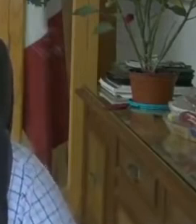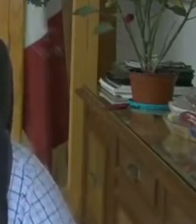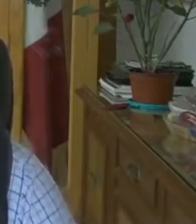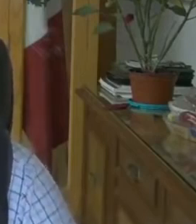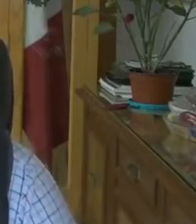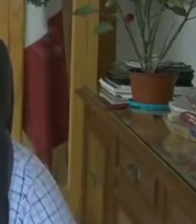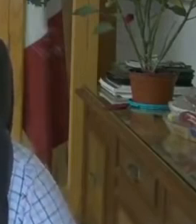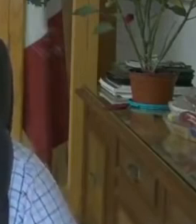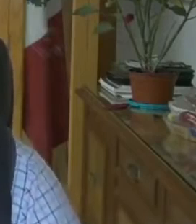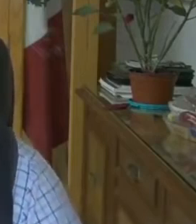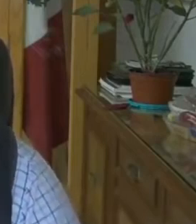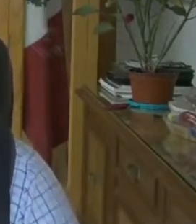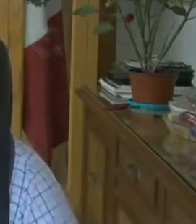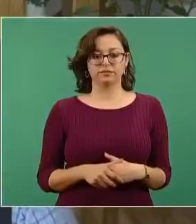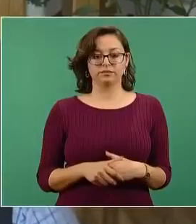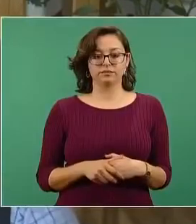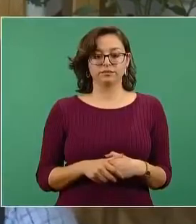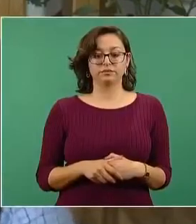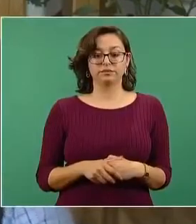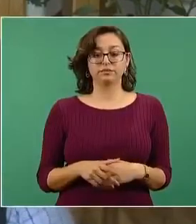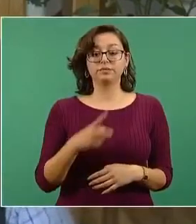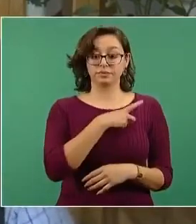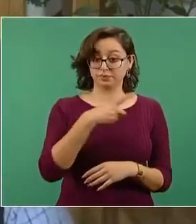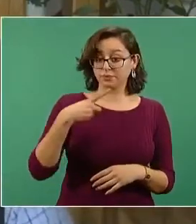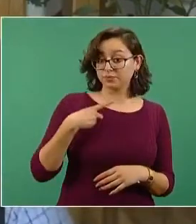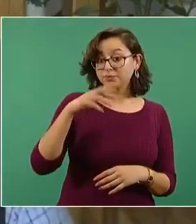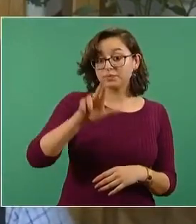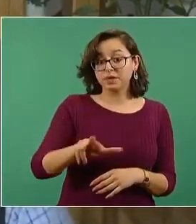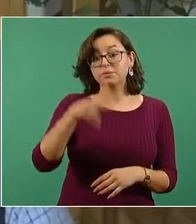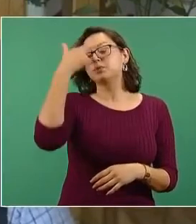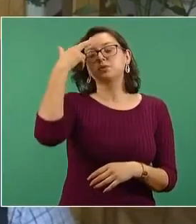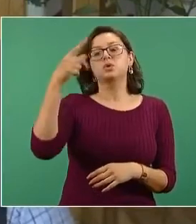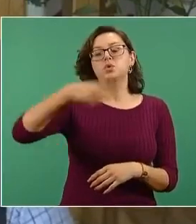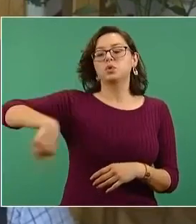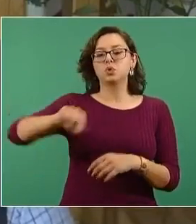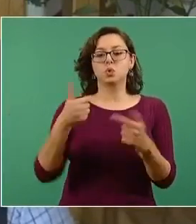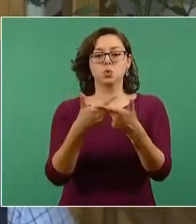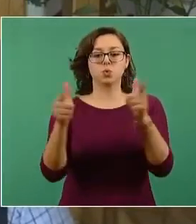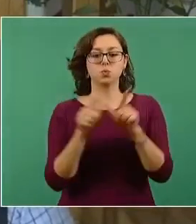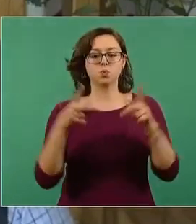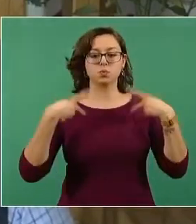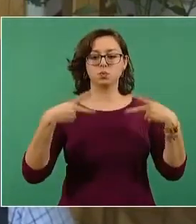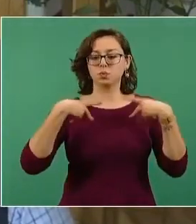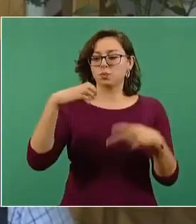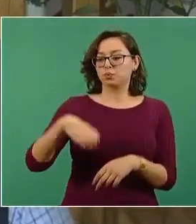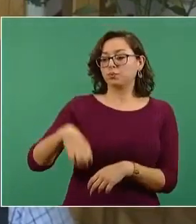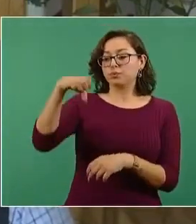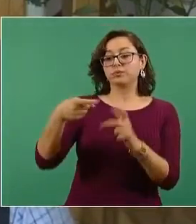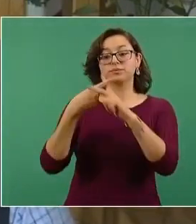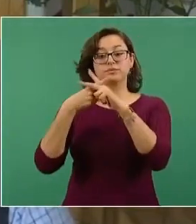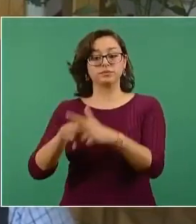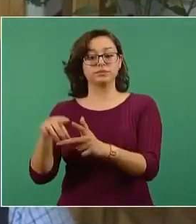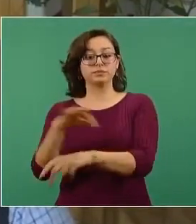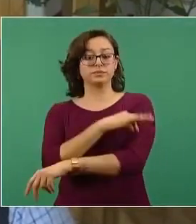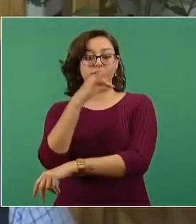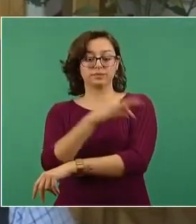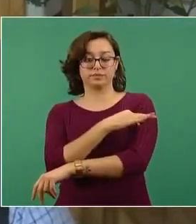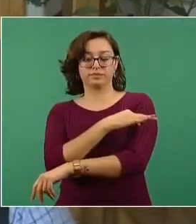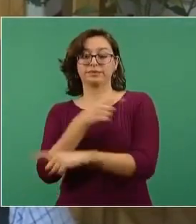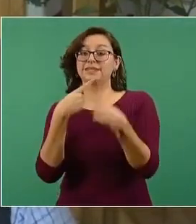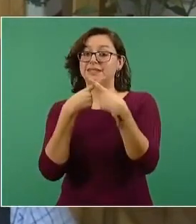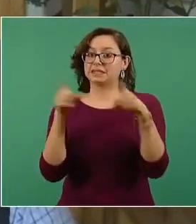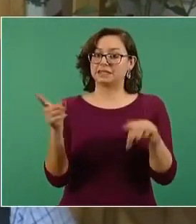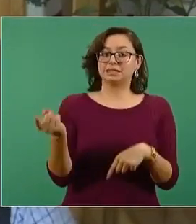de adultos mayores, a diferencia del grupo de trabajadores de la salud, en donde todos los puntos de